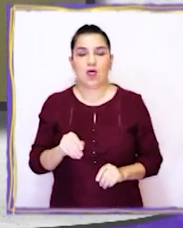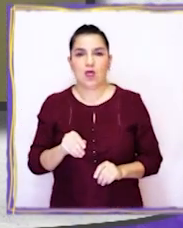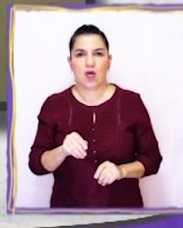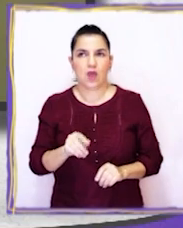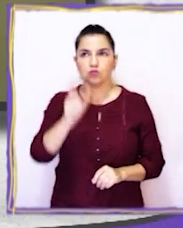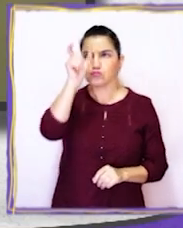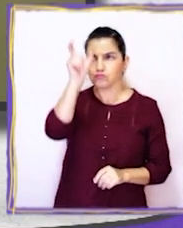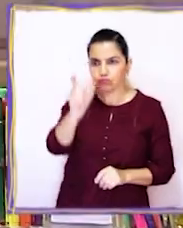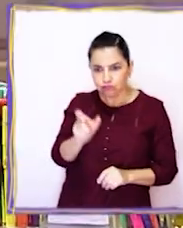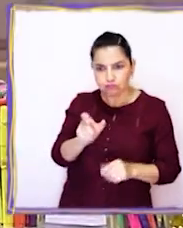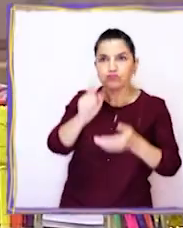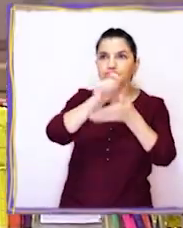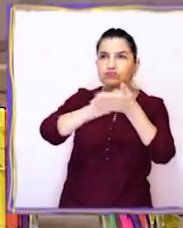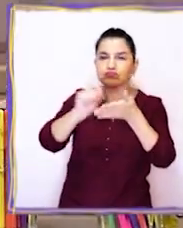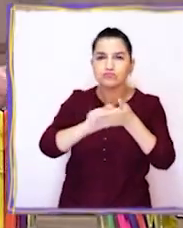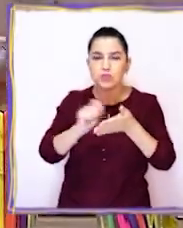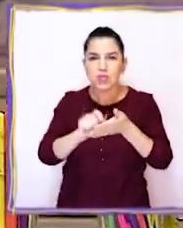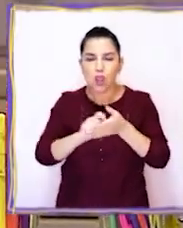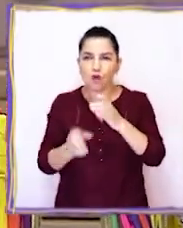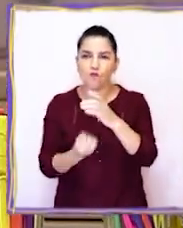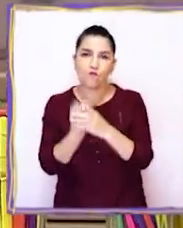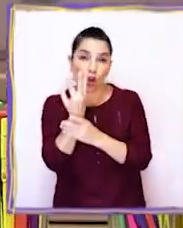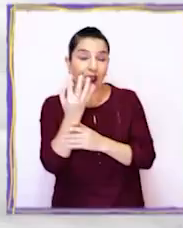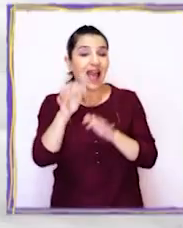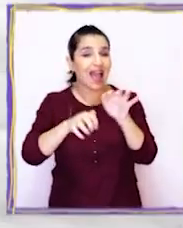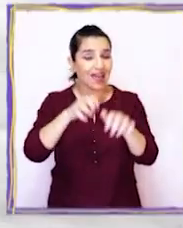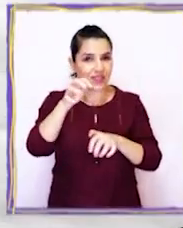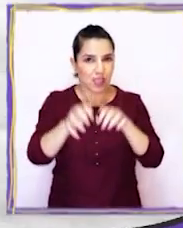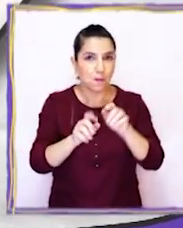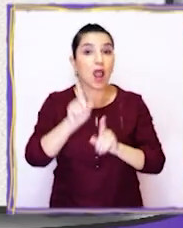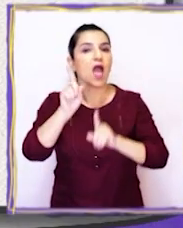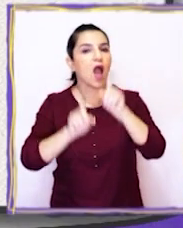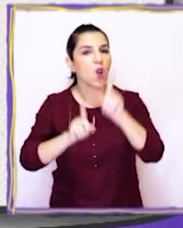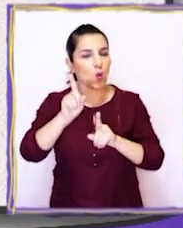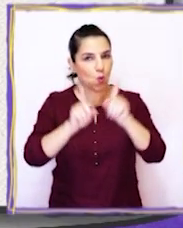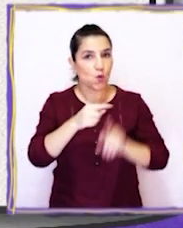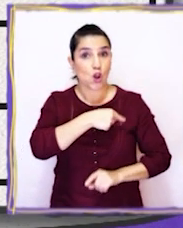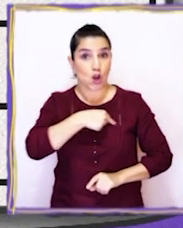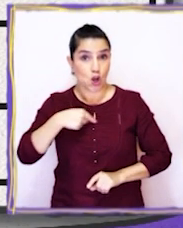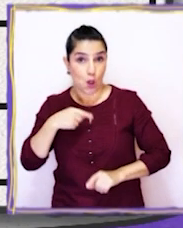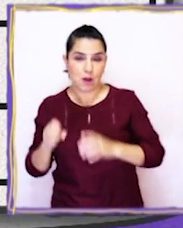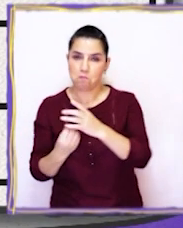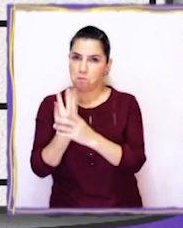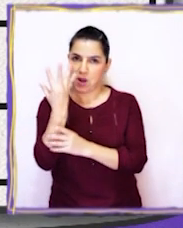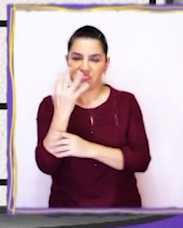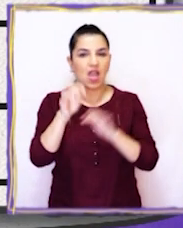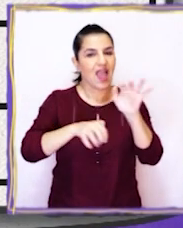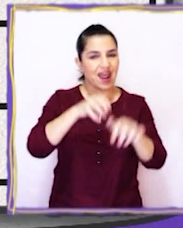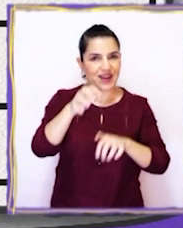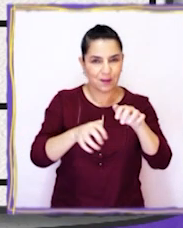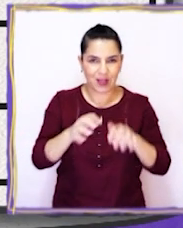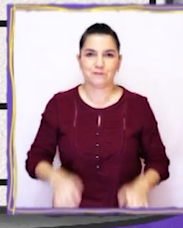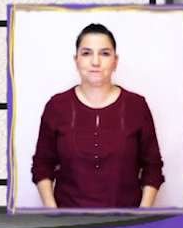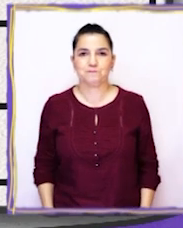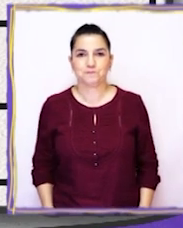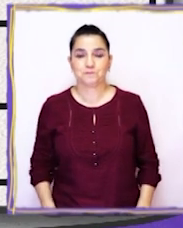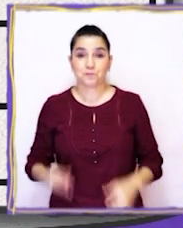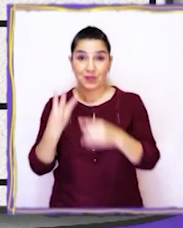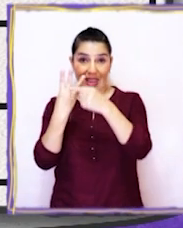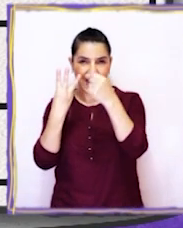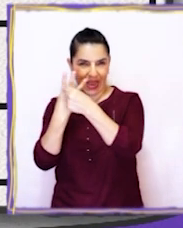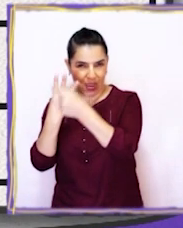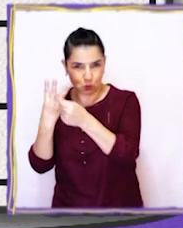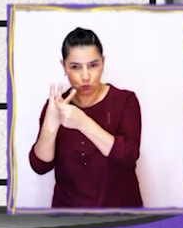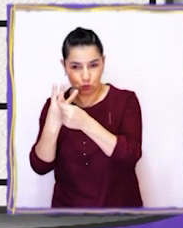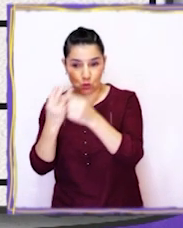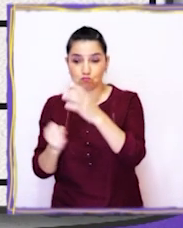el bachillerato completamos flora y fauna con algunos de los nombres de las plantas y animales que dijimos.